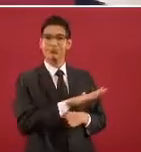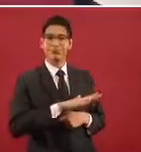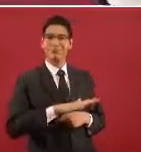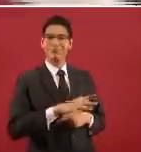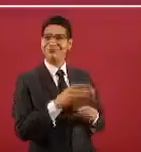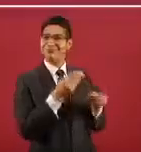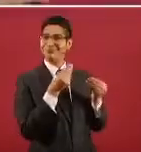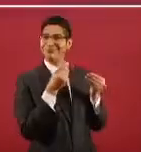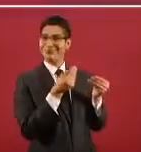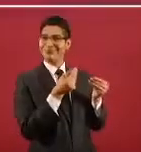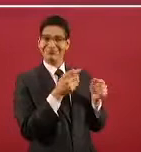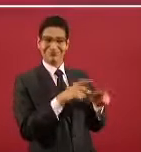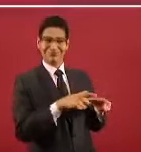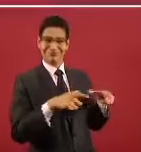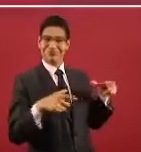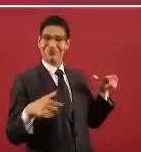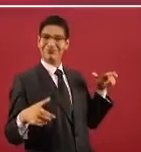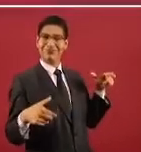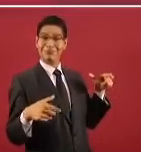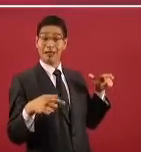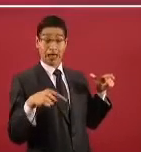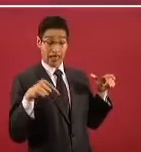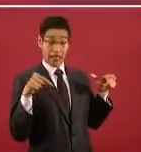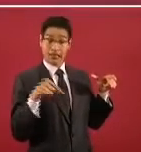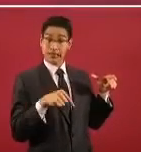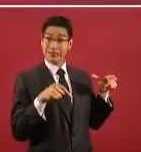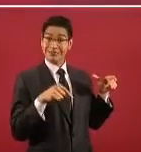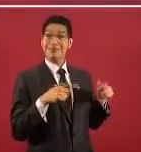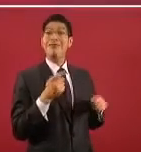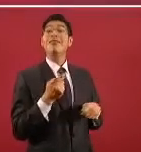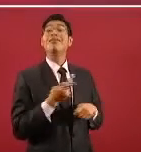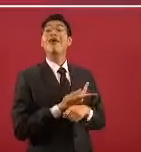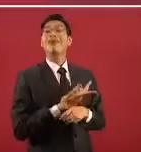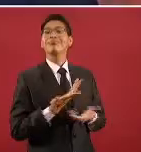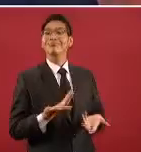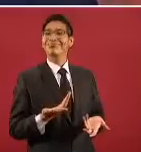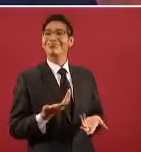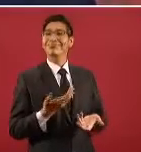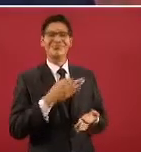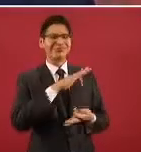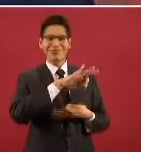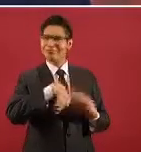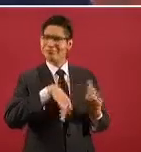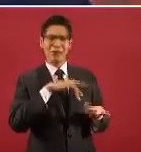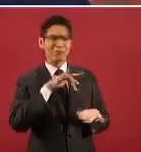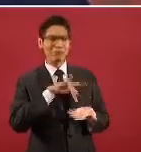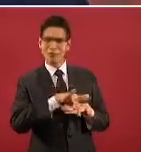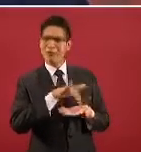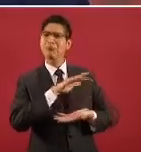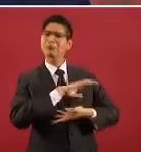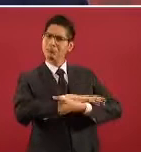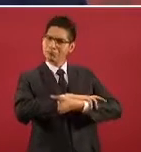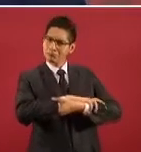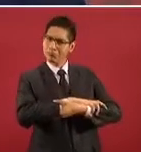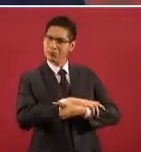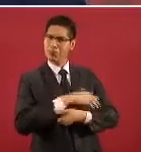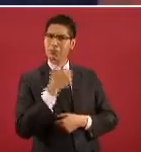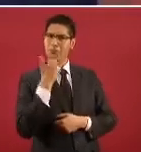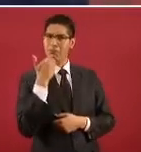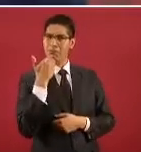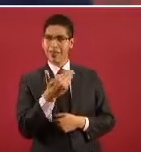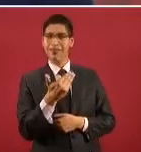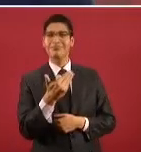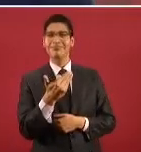Entonces, en la mayoría del pueblo de México hay apoyo, hay solidaridad.